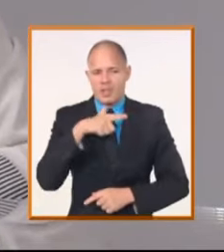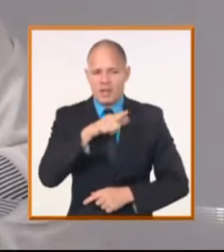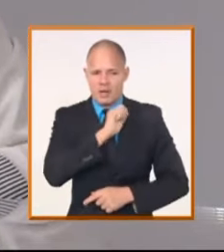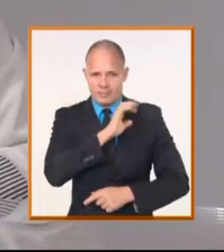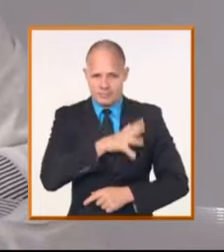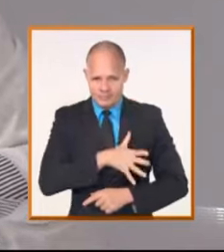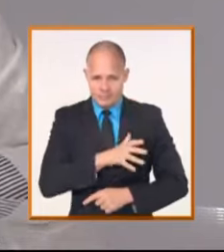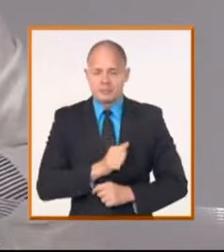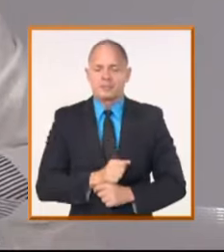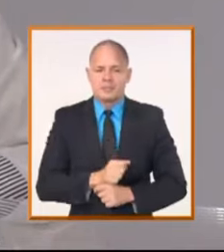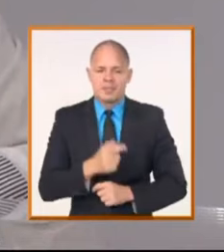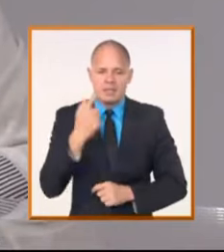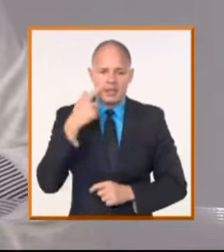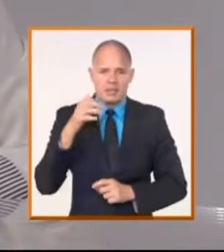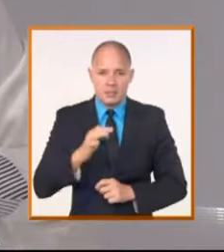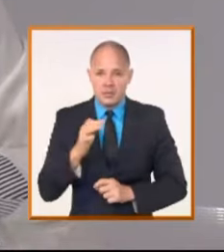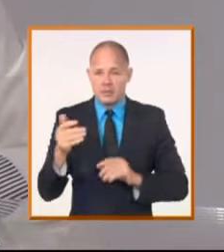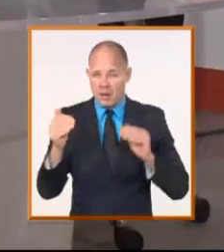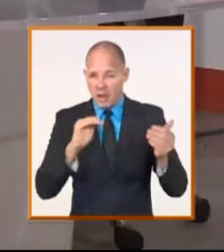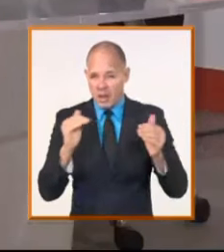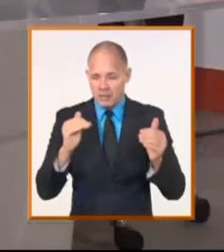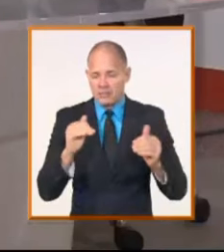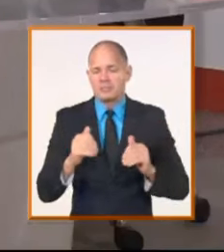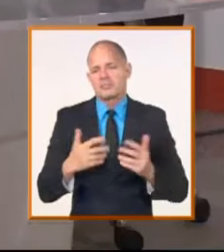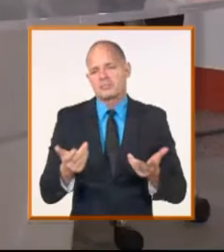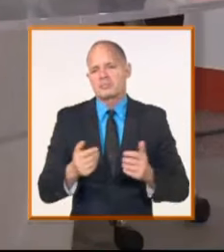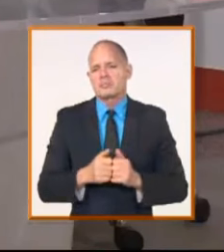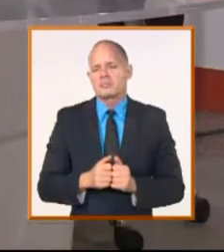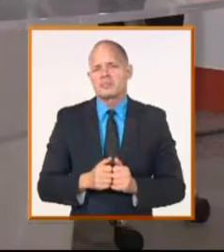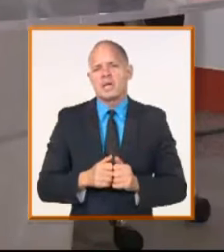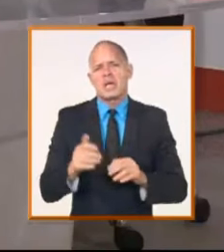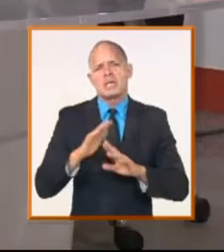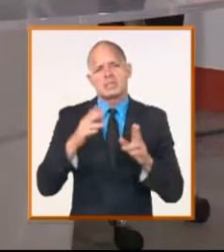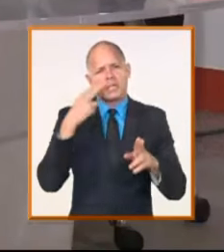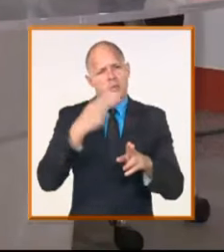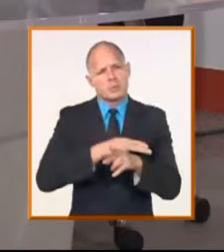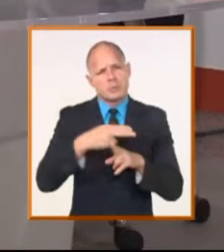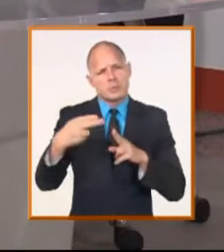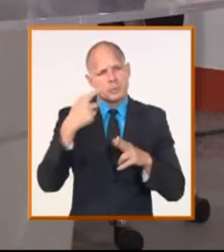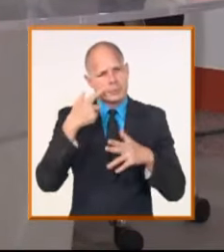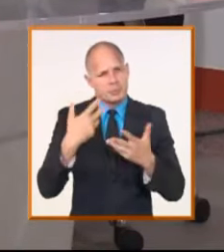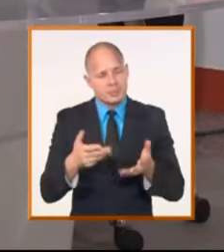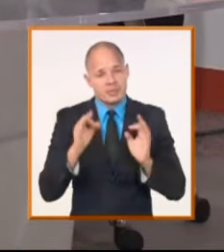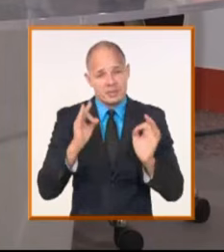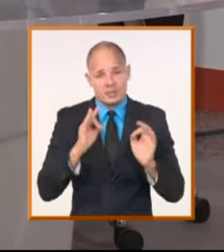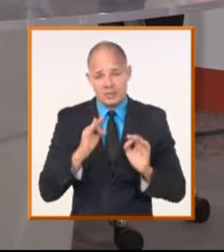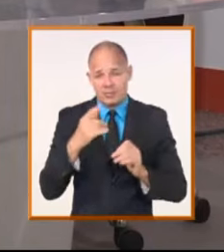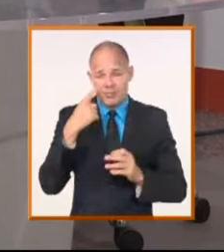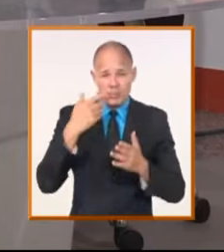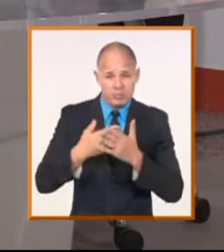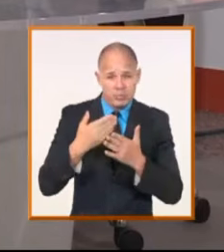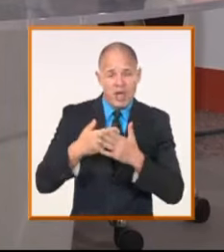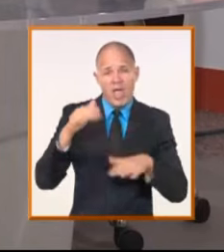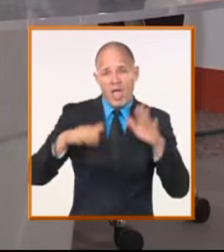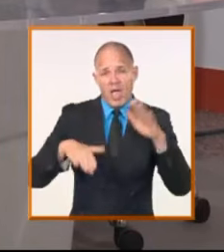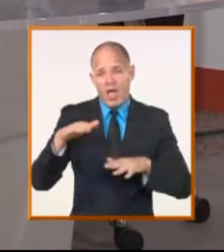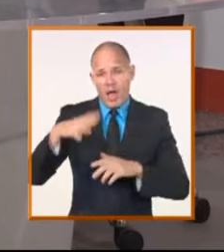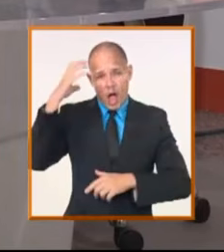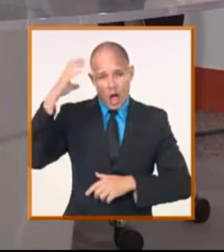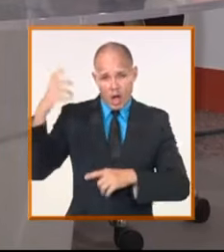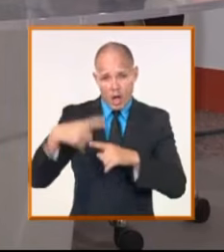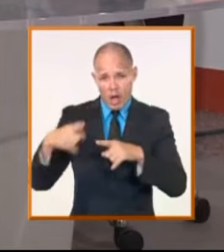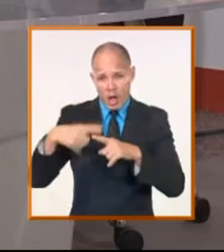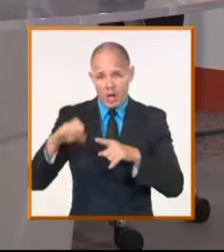con un pueblo, puedes hacer genocidio, puedes hacer limpieza étnica, pero si dejas uno, dos,